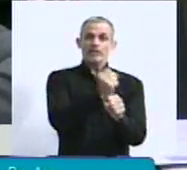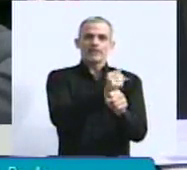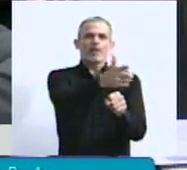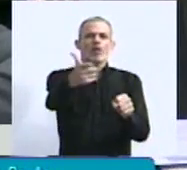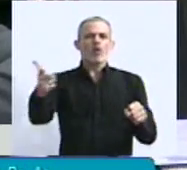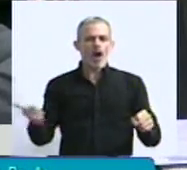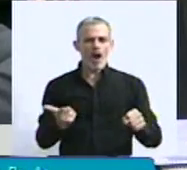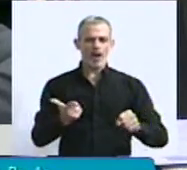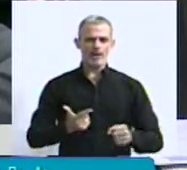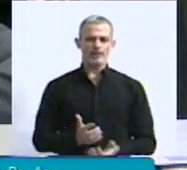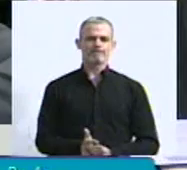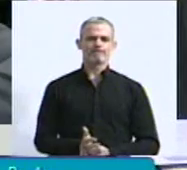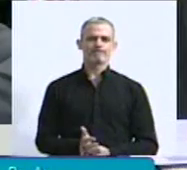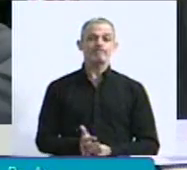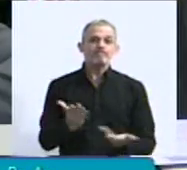dígitos.